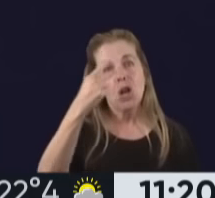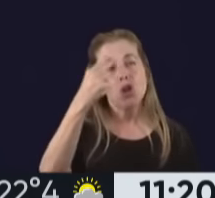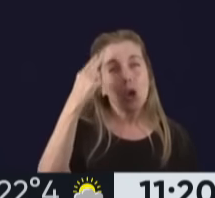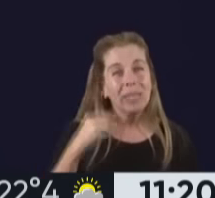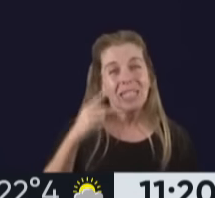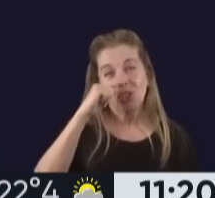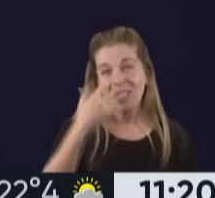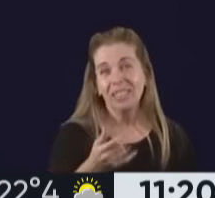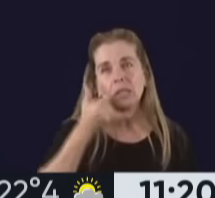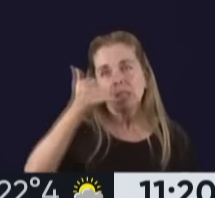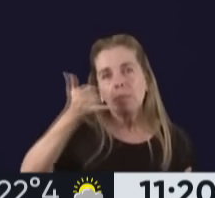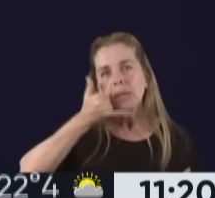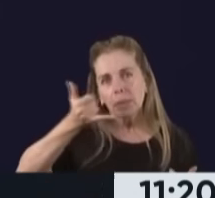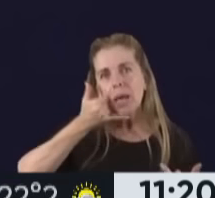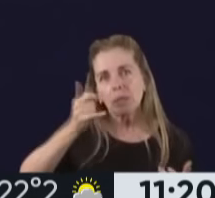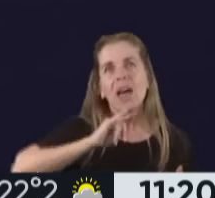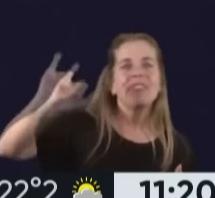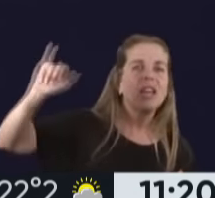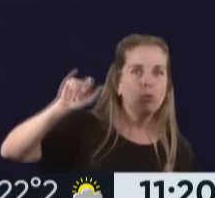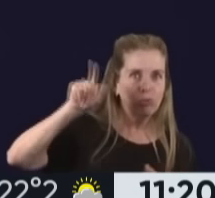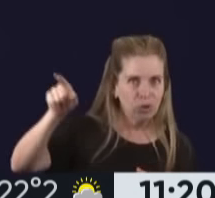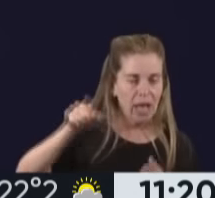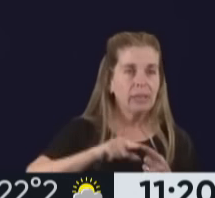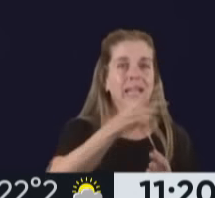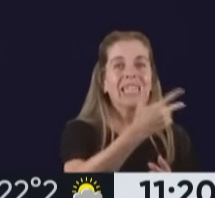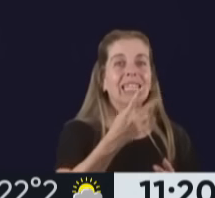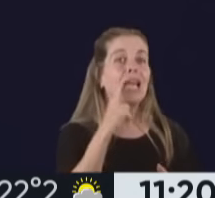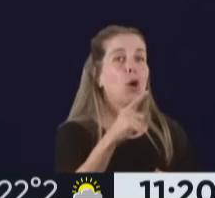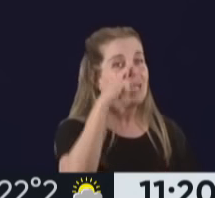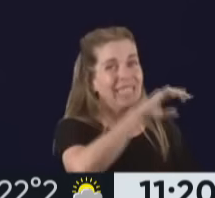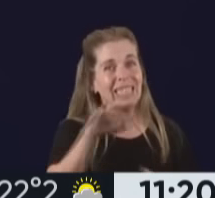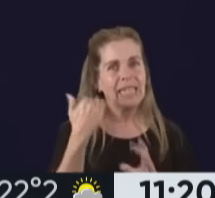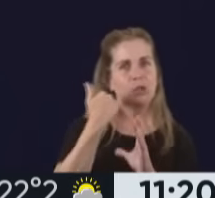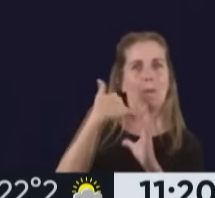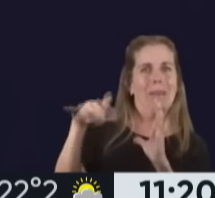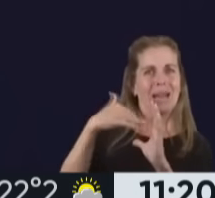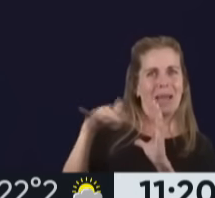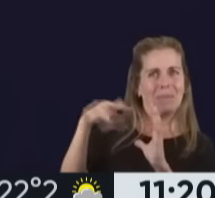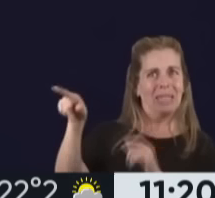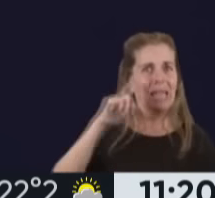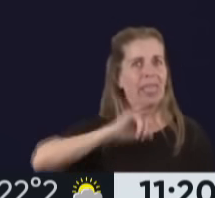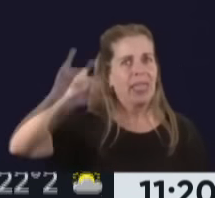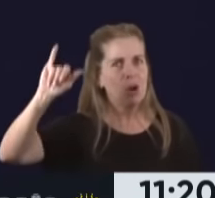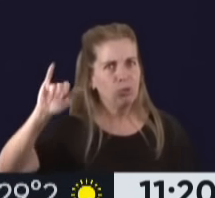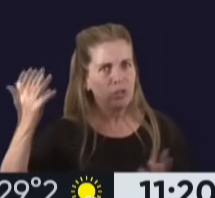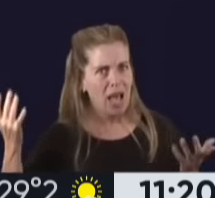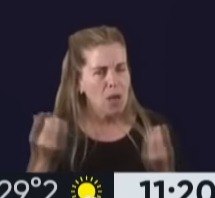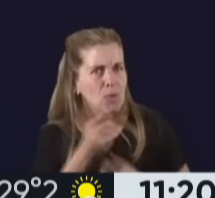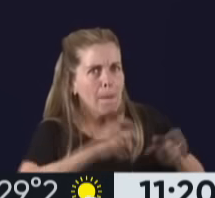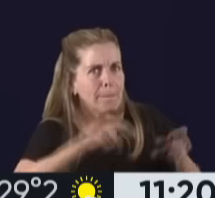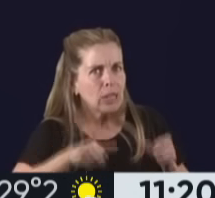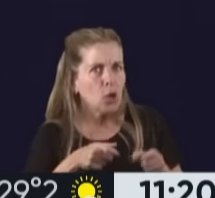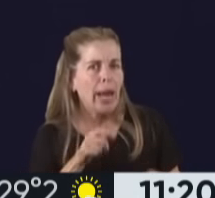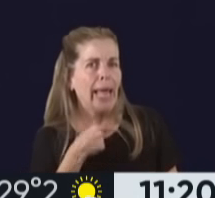97.975 llamados y 32.700 correos electrónicos denunciando a quienes extorsionaron a otras personas